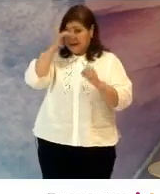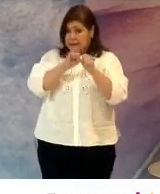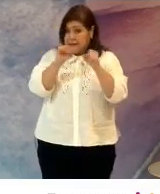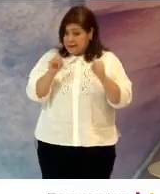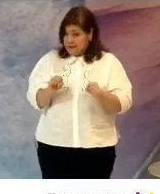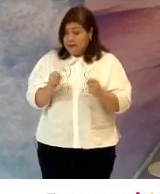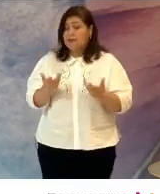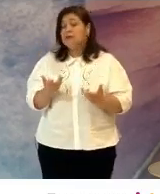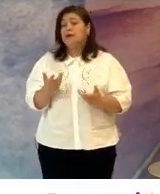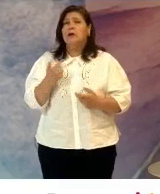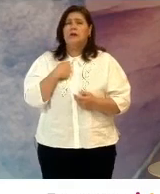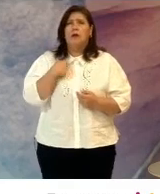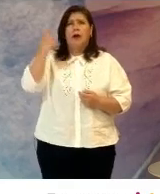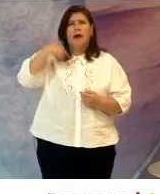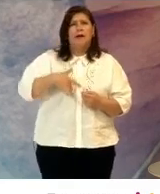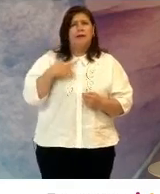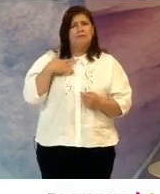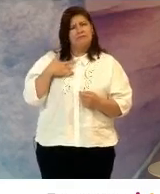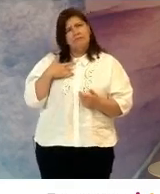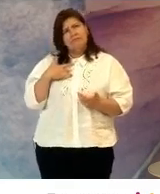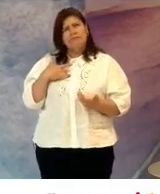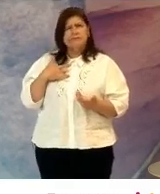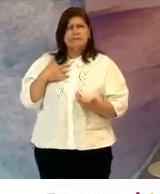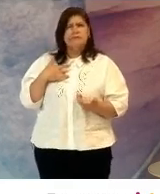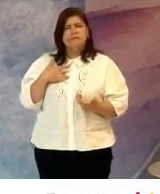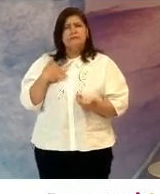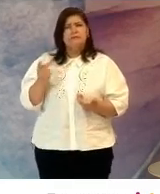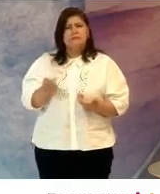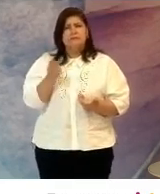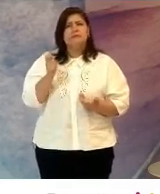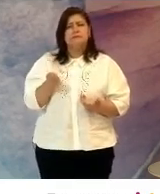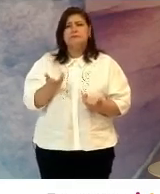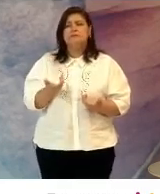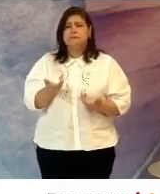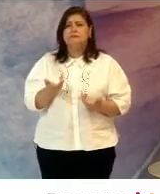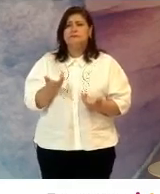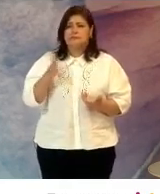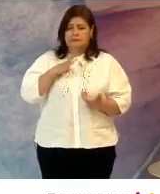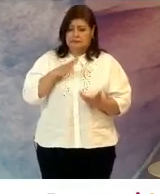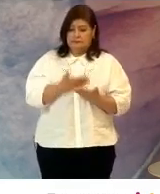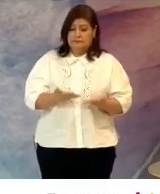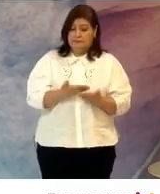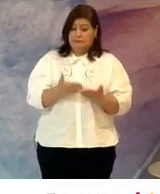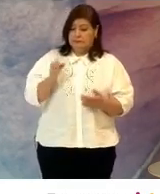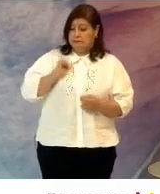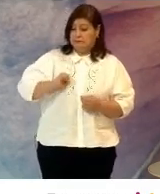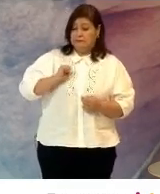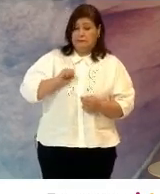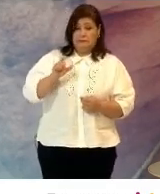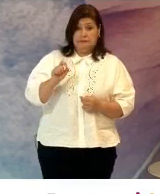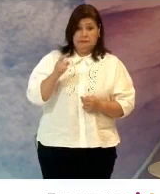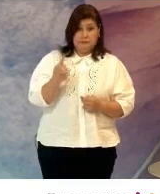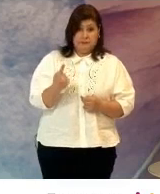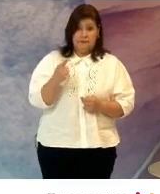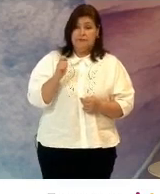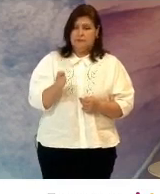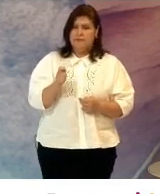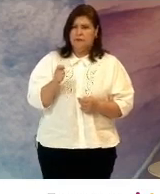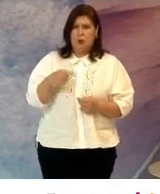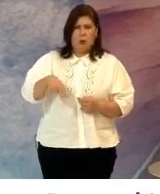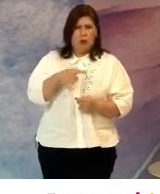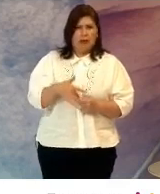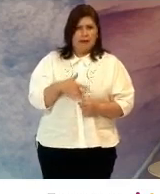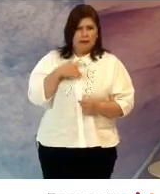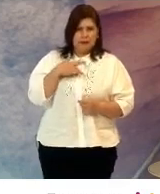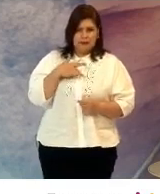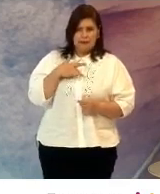pregunto en este momento, en este siglo XXI, donde muchos de nosotros sentimos que estamos en